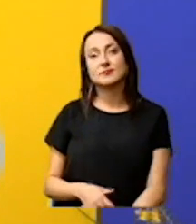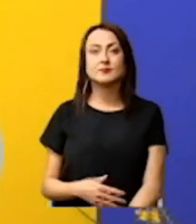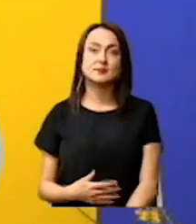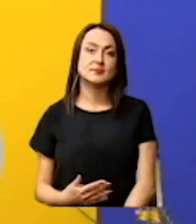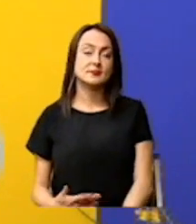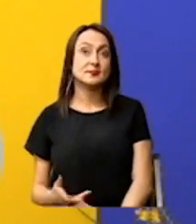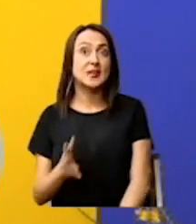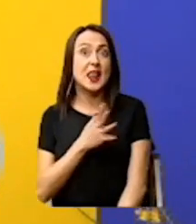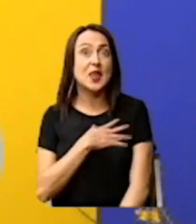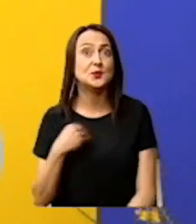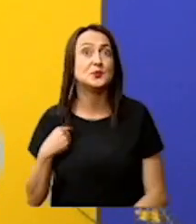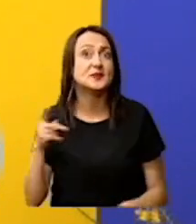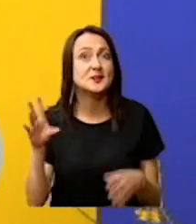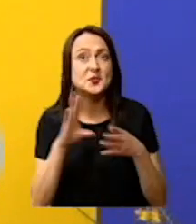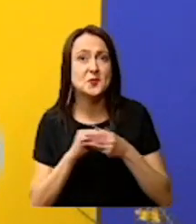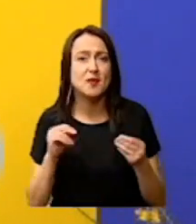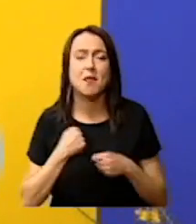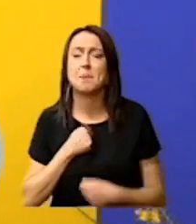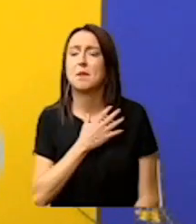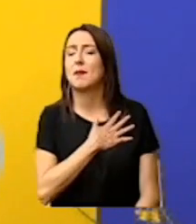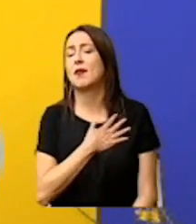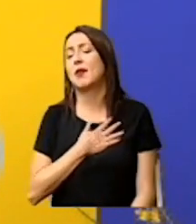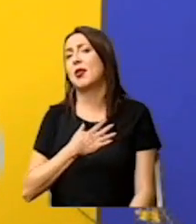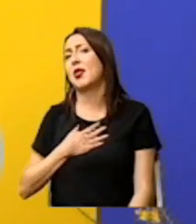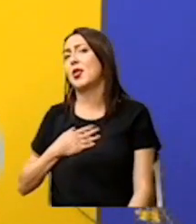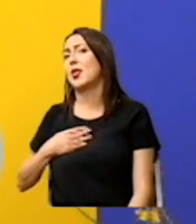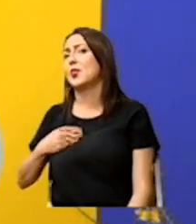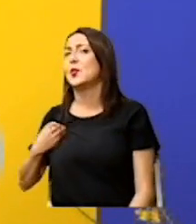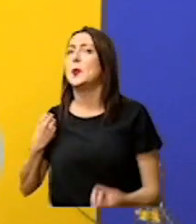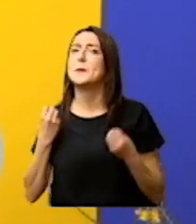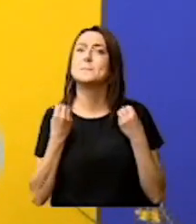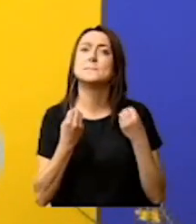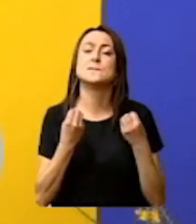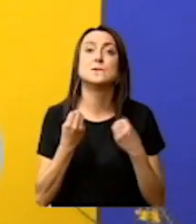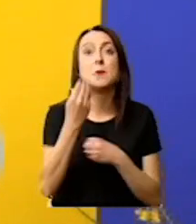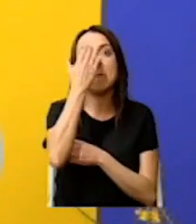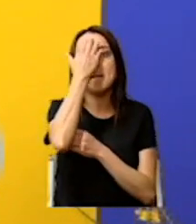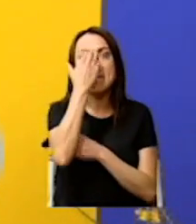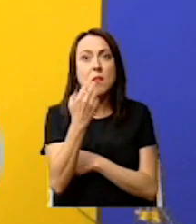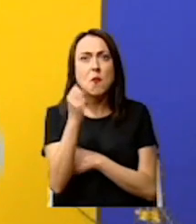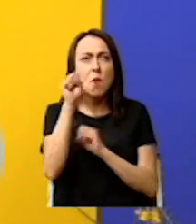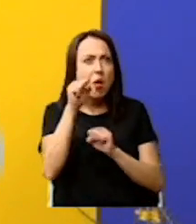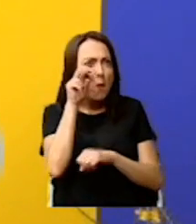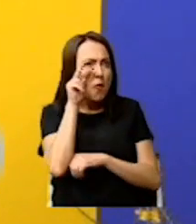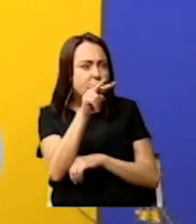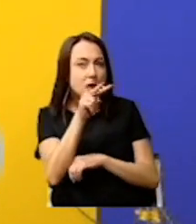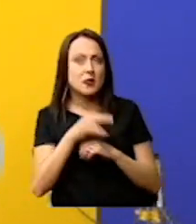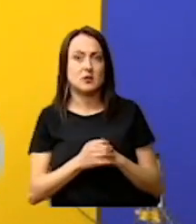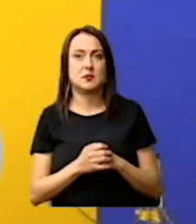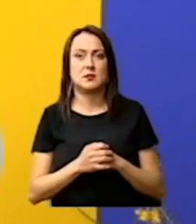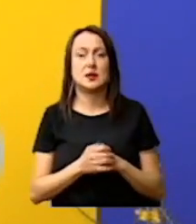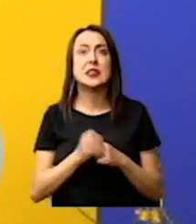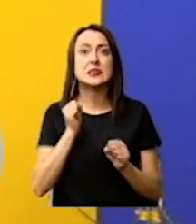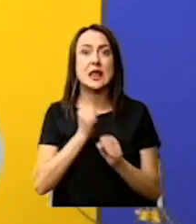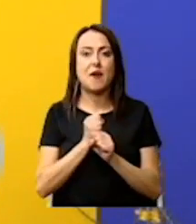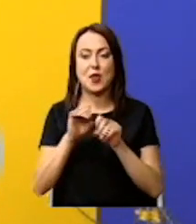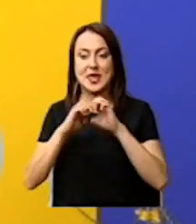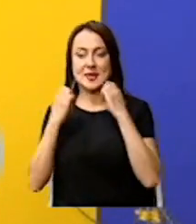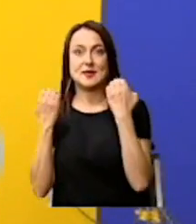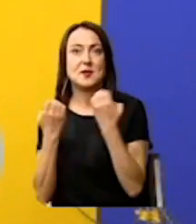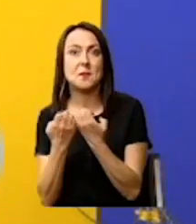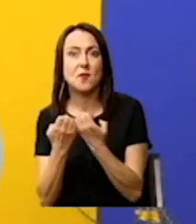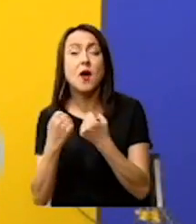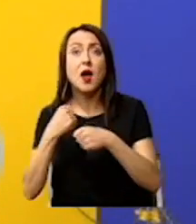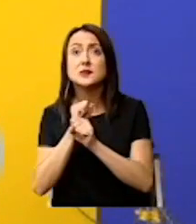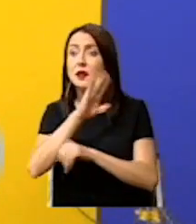¿Les gustó el cuento? A mí me encantó muchísimo porque pudimos ver el trabajo en equipo que